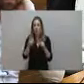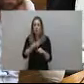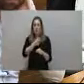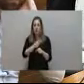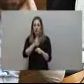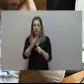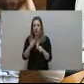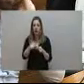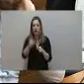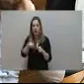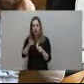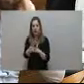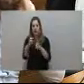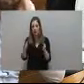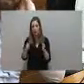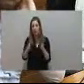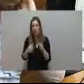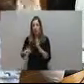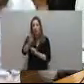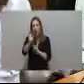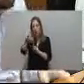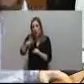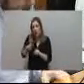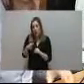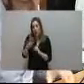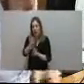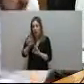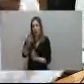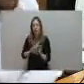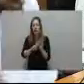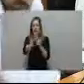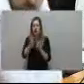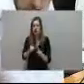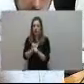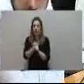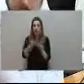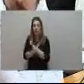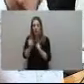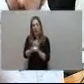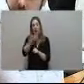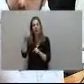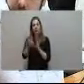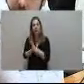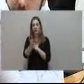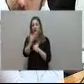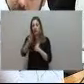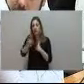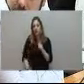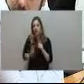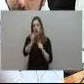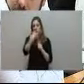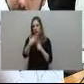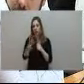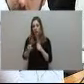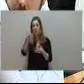días en esta Cámara. Según la Organización Internacional del Trabajo, un trabajo es digno cuando asegura una renta justa, seguridad en el